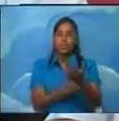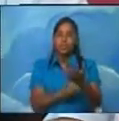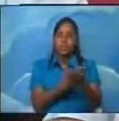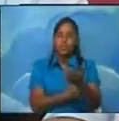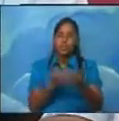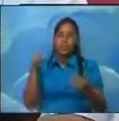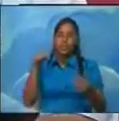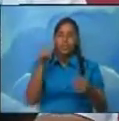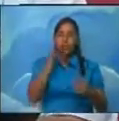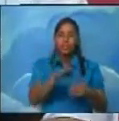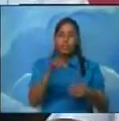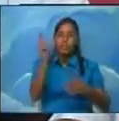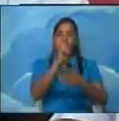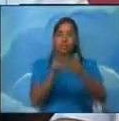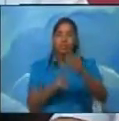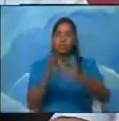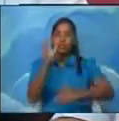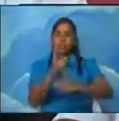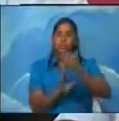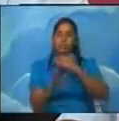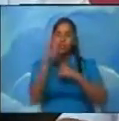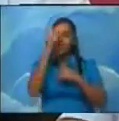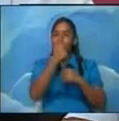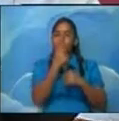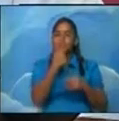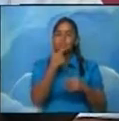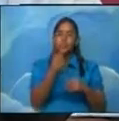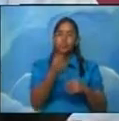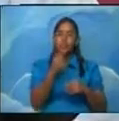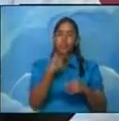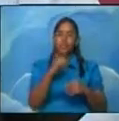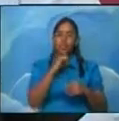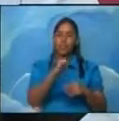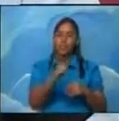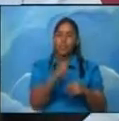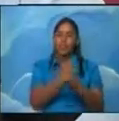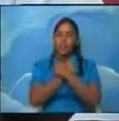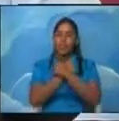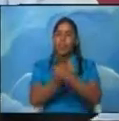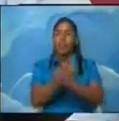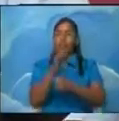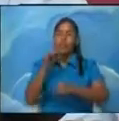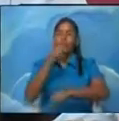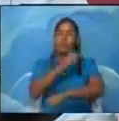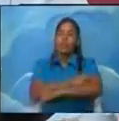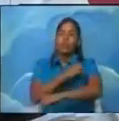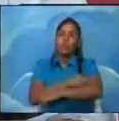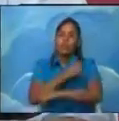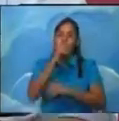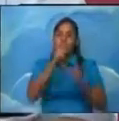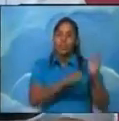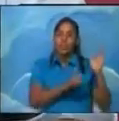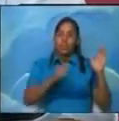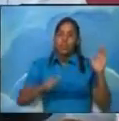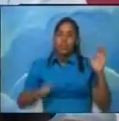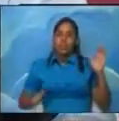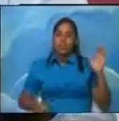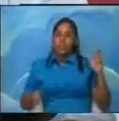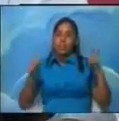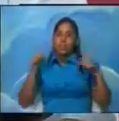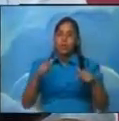estamos leyendo un capítulo muy bello, muy lindo, que es amor y obediencia al Señor. Y a mí me corresponde